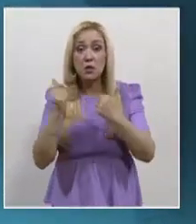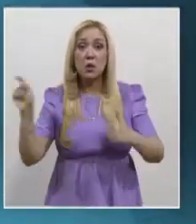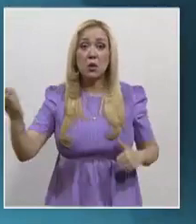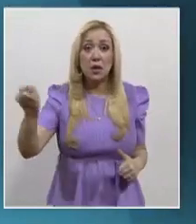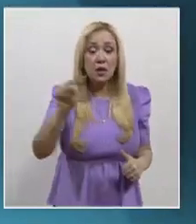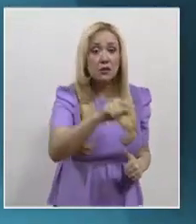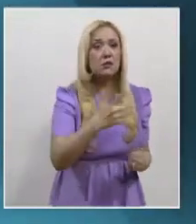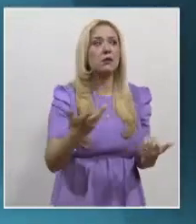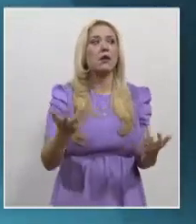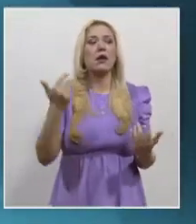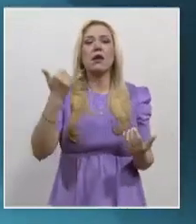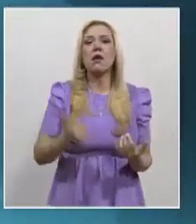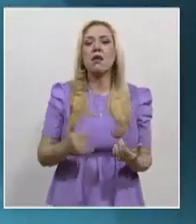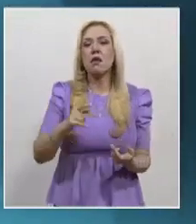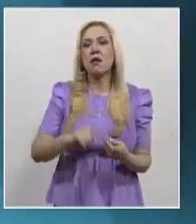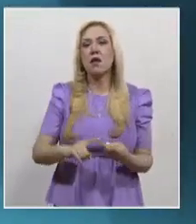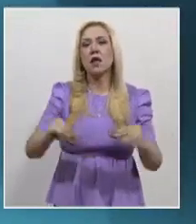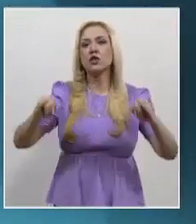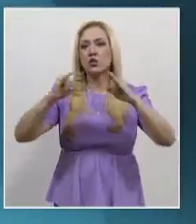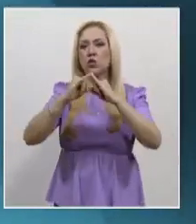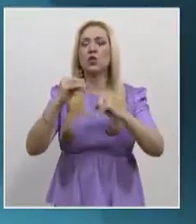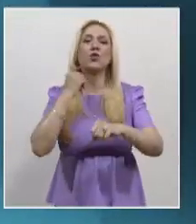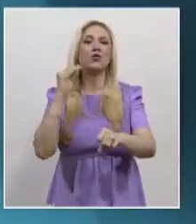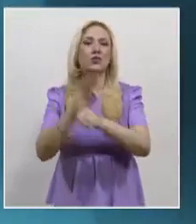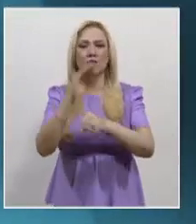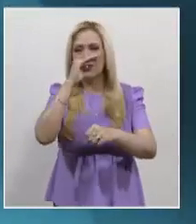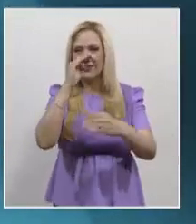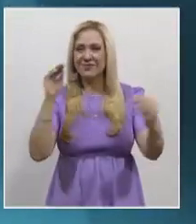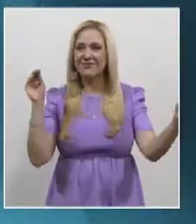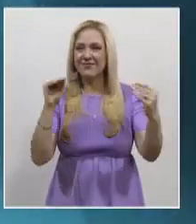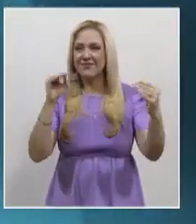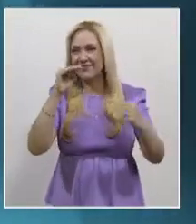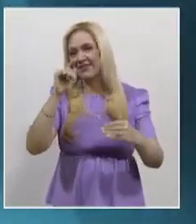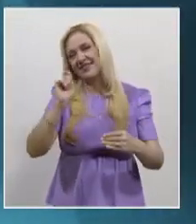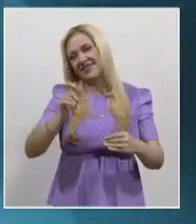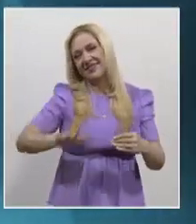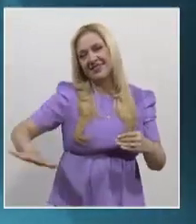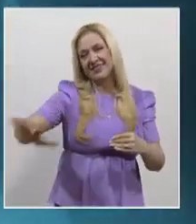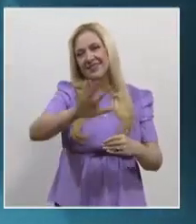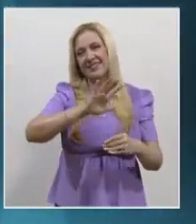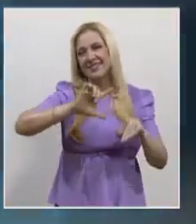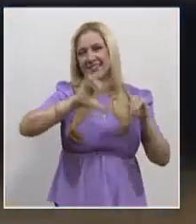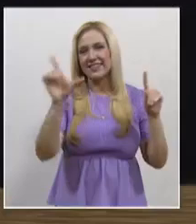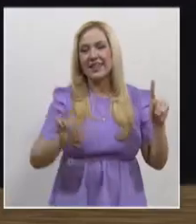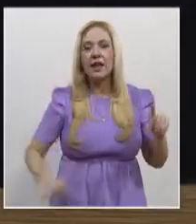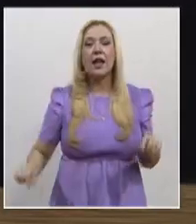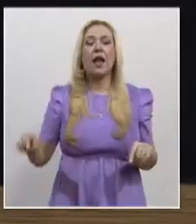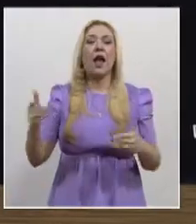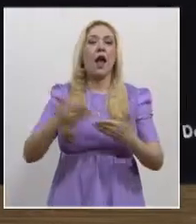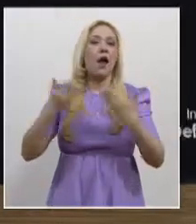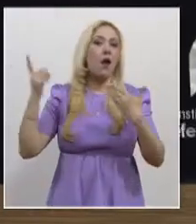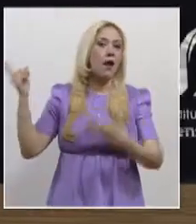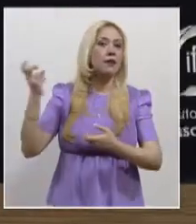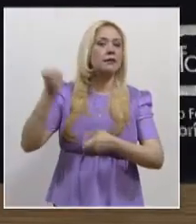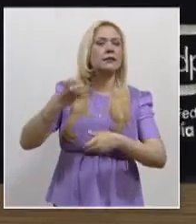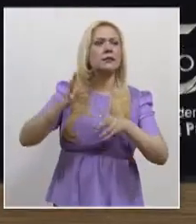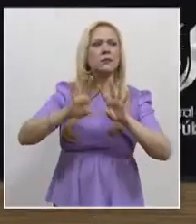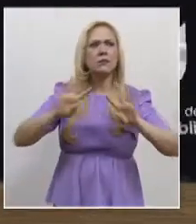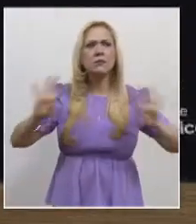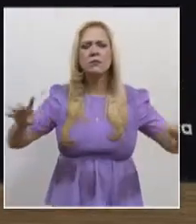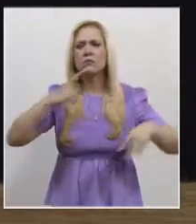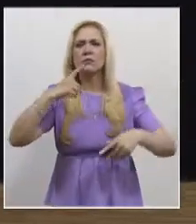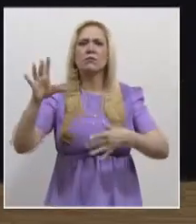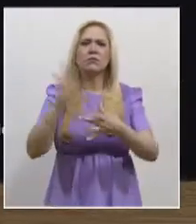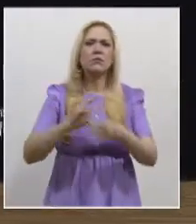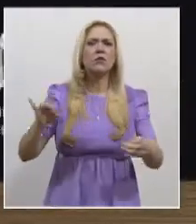e integrantes de la Defensoría Pública Federal. Durante el encuentro, la secretaria técnica compartió las acciones que